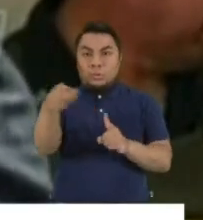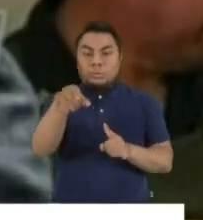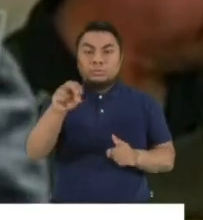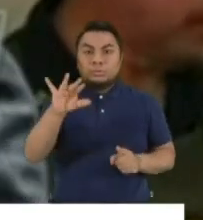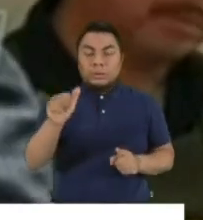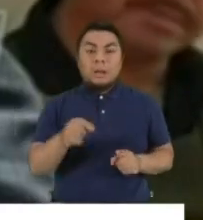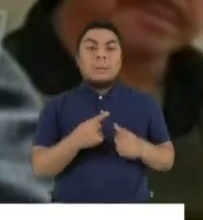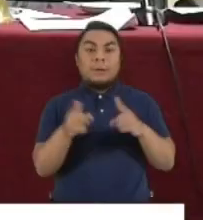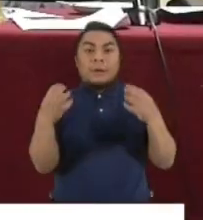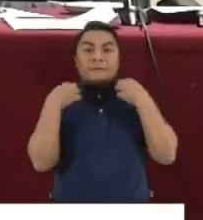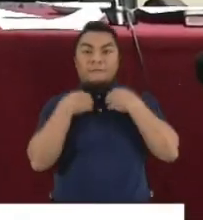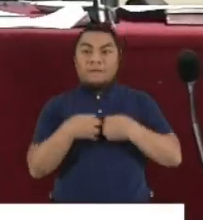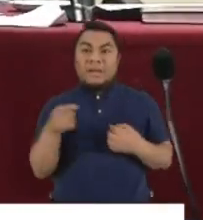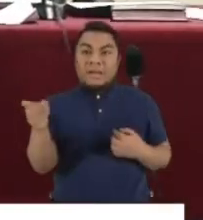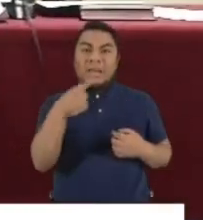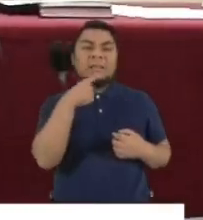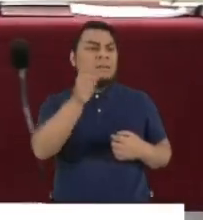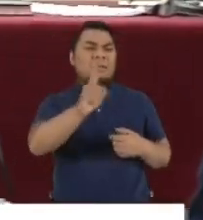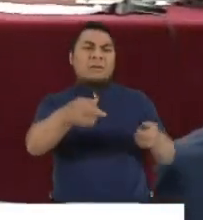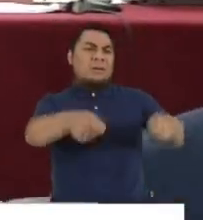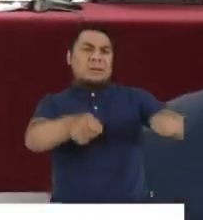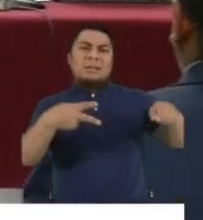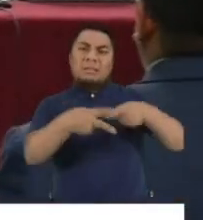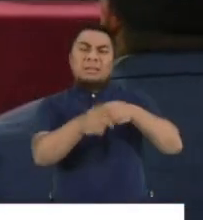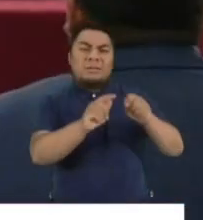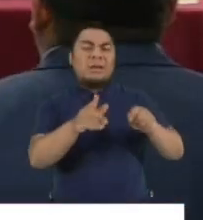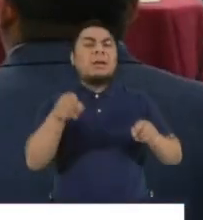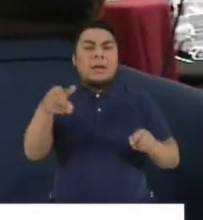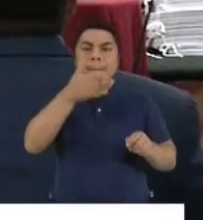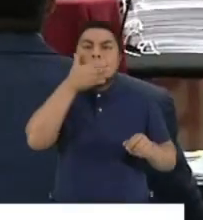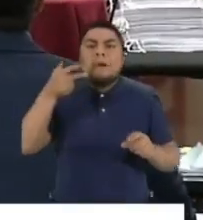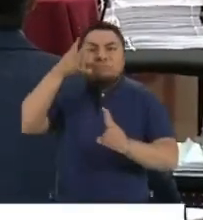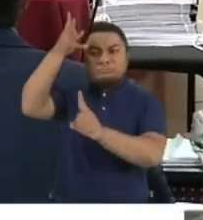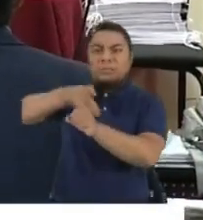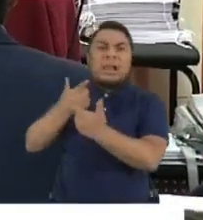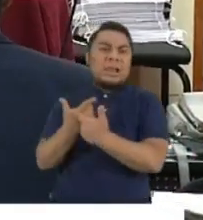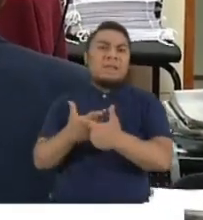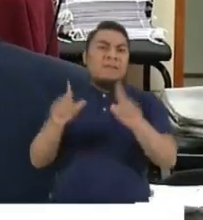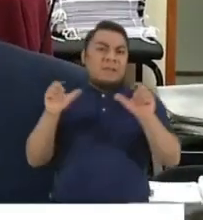que los defensores de estos que se revoque esta medida para que asuman sus procesos en libertad.